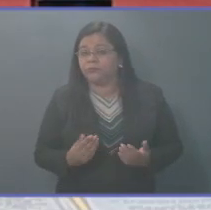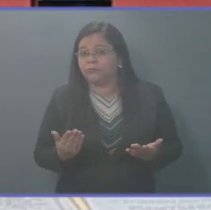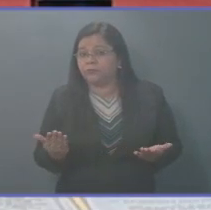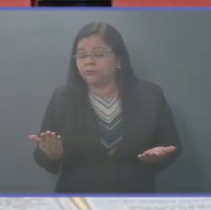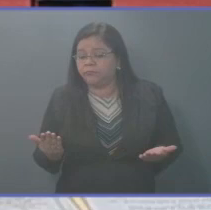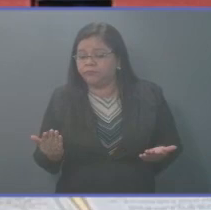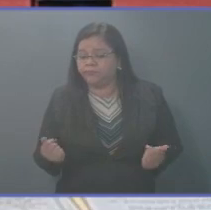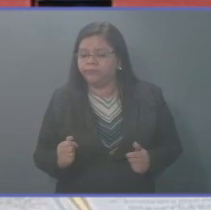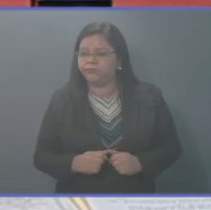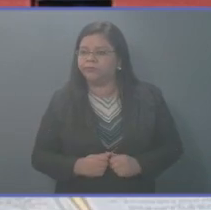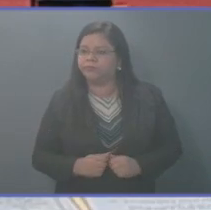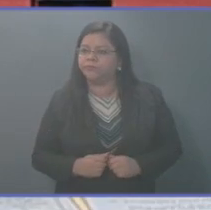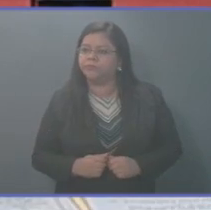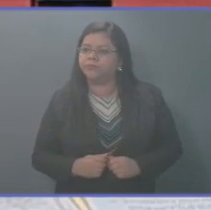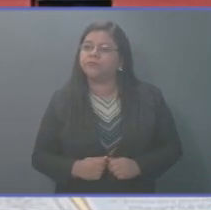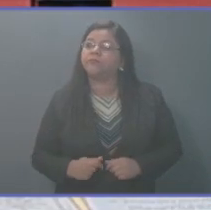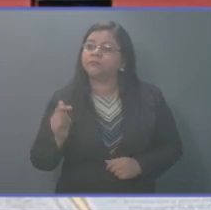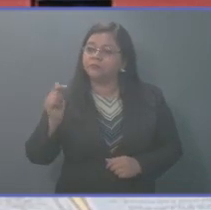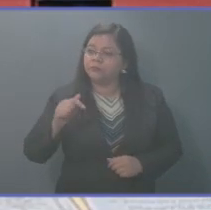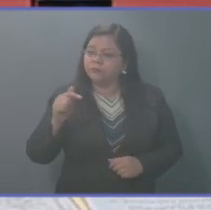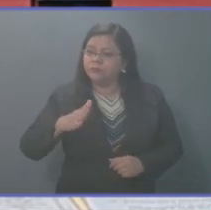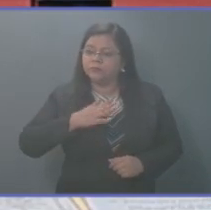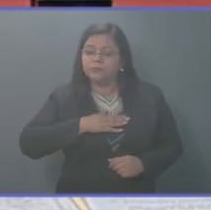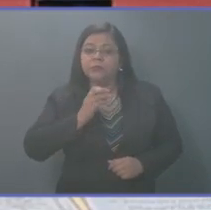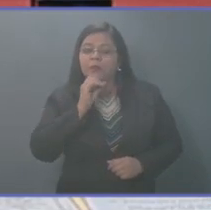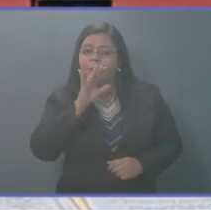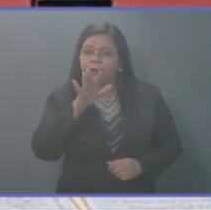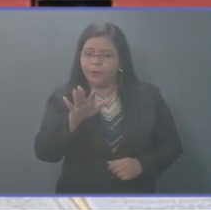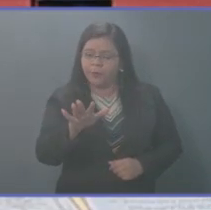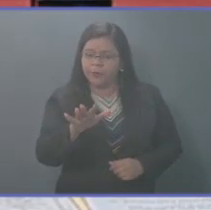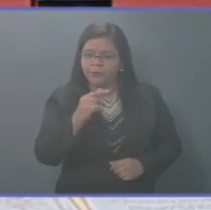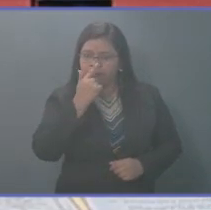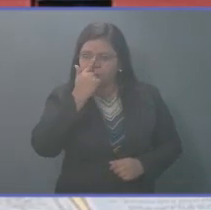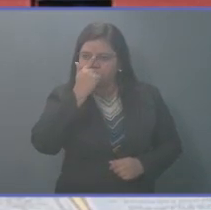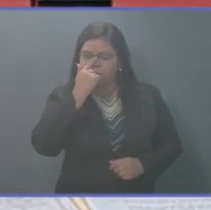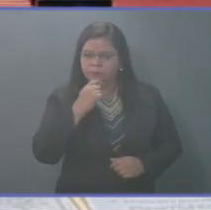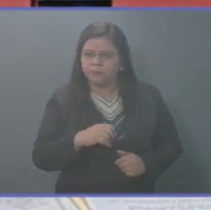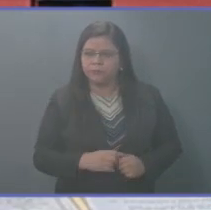entonces esa sería mi respuesta a la